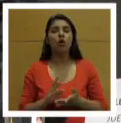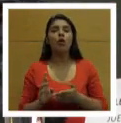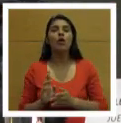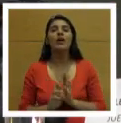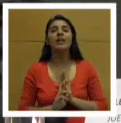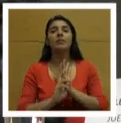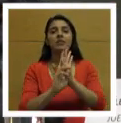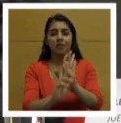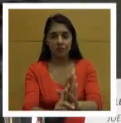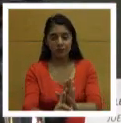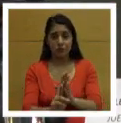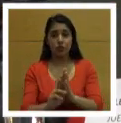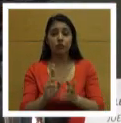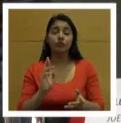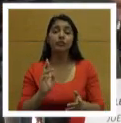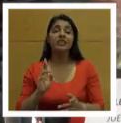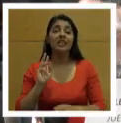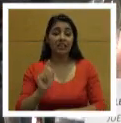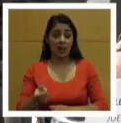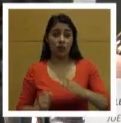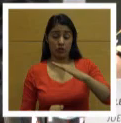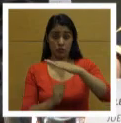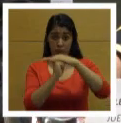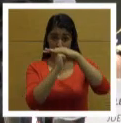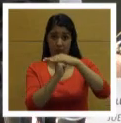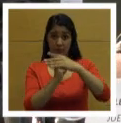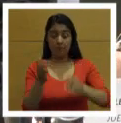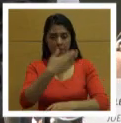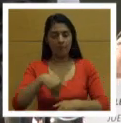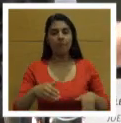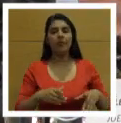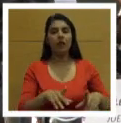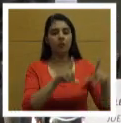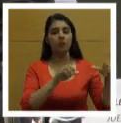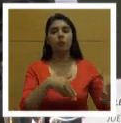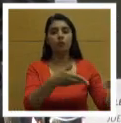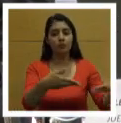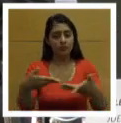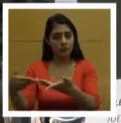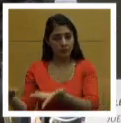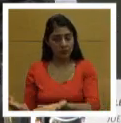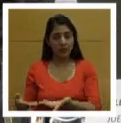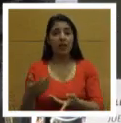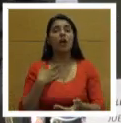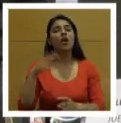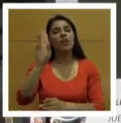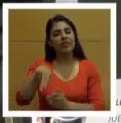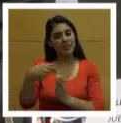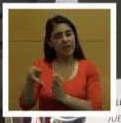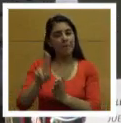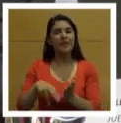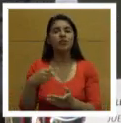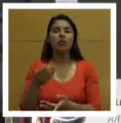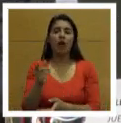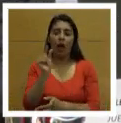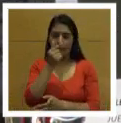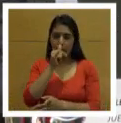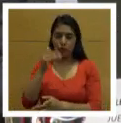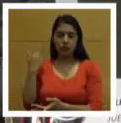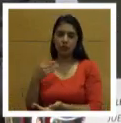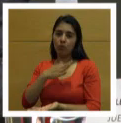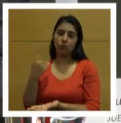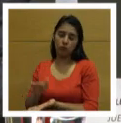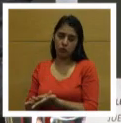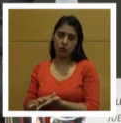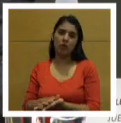un fragmento de esta obra llamado, ¿no es cierto?, Los orígenes de mi patria surreal, del pintor recientemente fallecido don Fernando